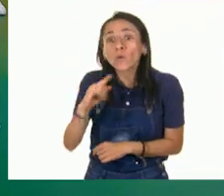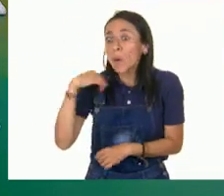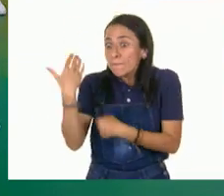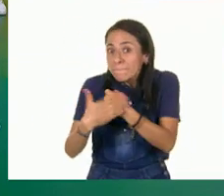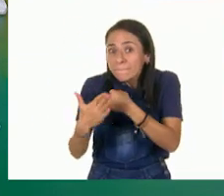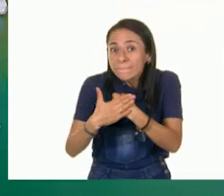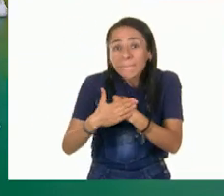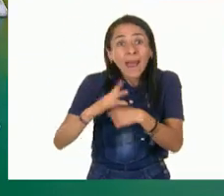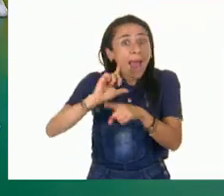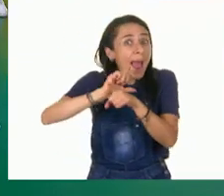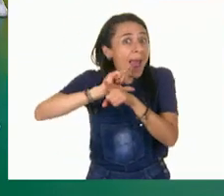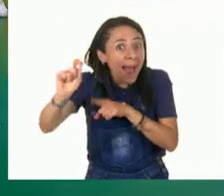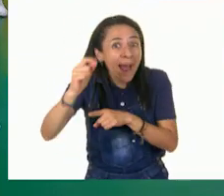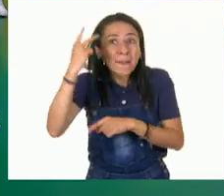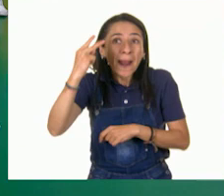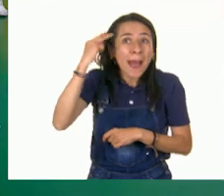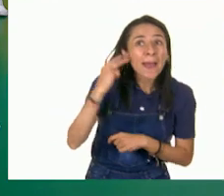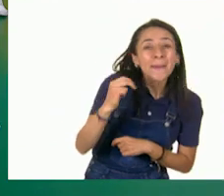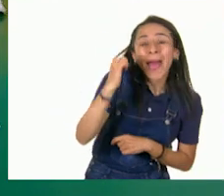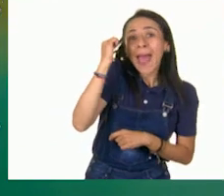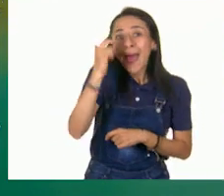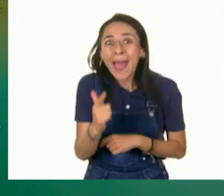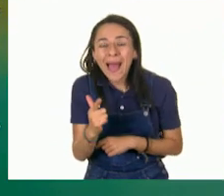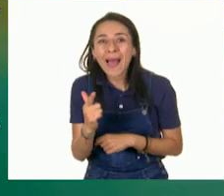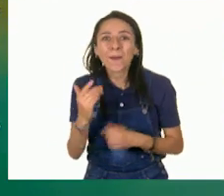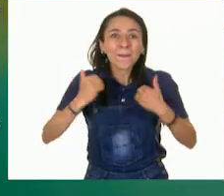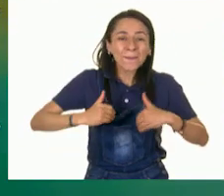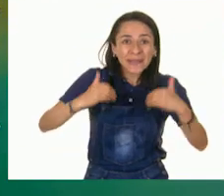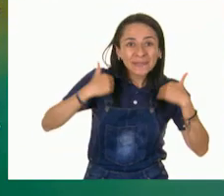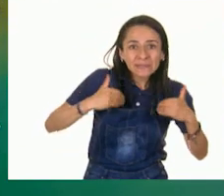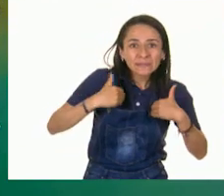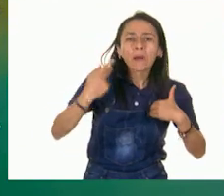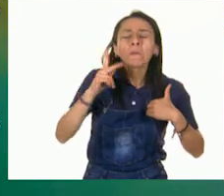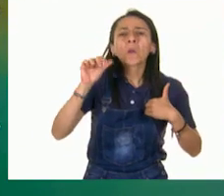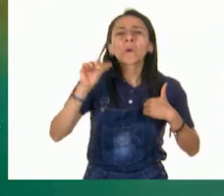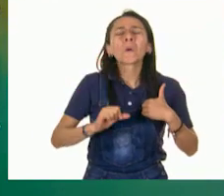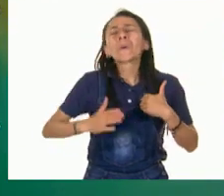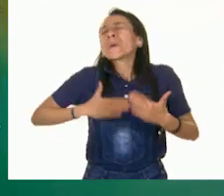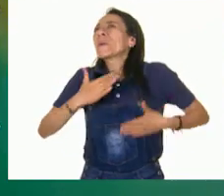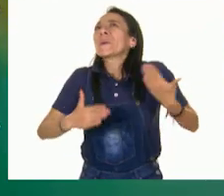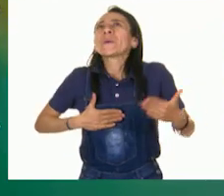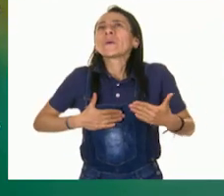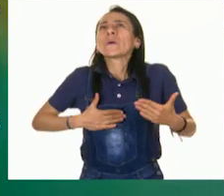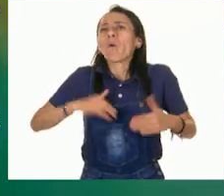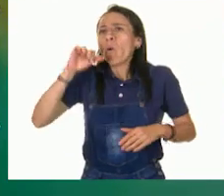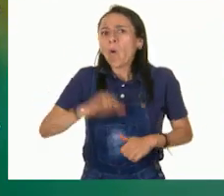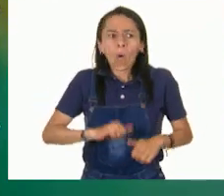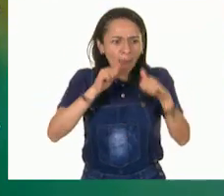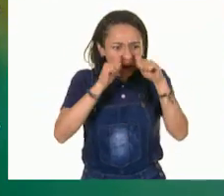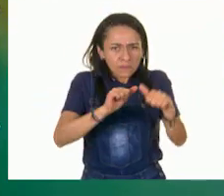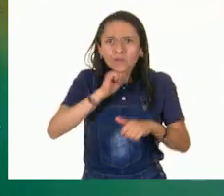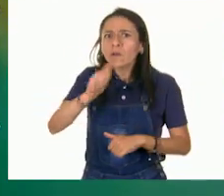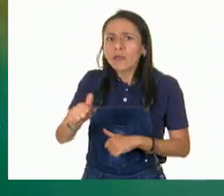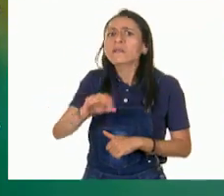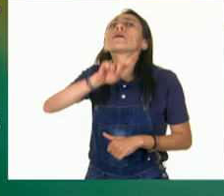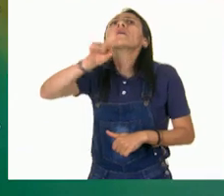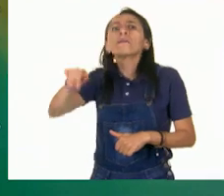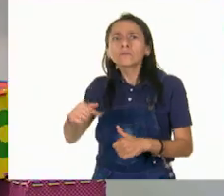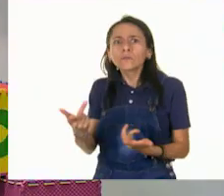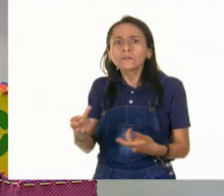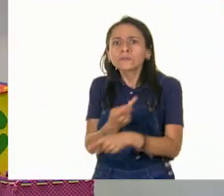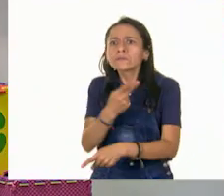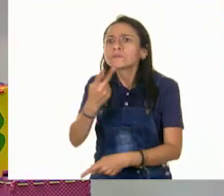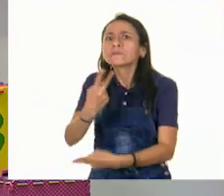atención a las instrucciones del guía? ¿Cuál crees que sea el resultado de esto? Ay, no, pues puede